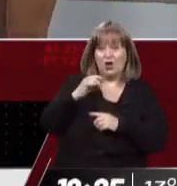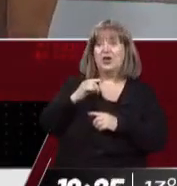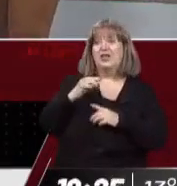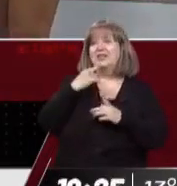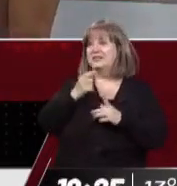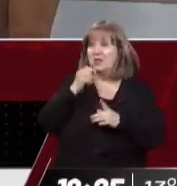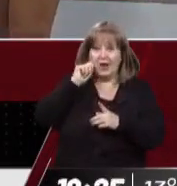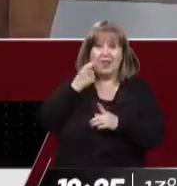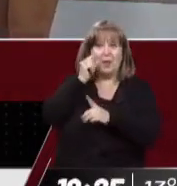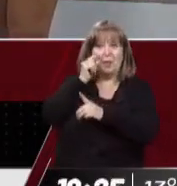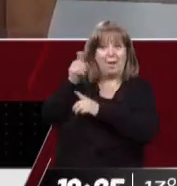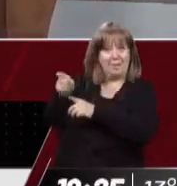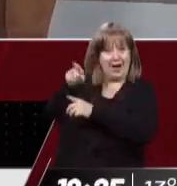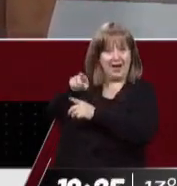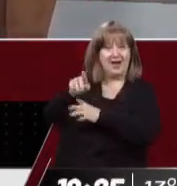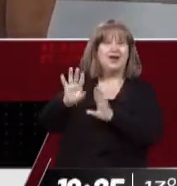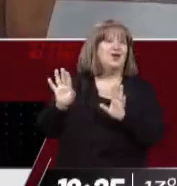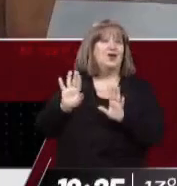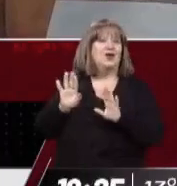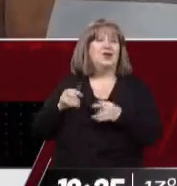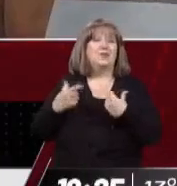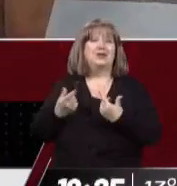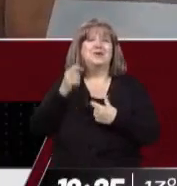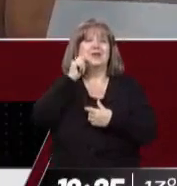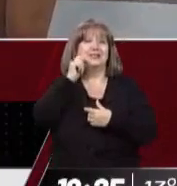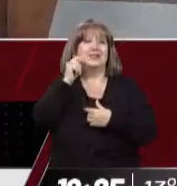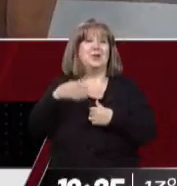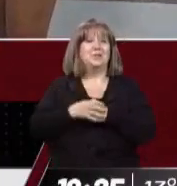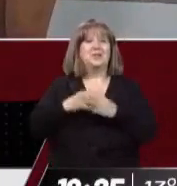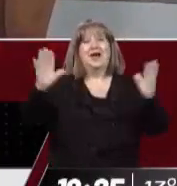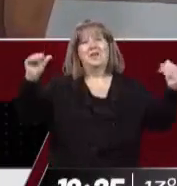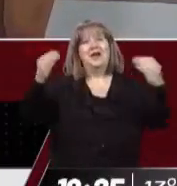razón, yo pensaba, Mario es nombre de persona más grande. No, hola, claro, mami. Porque le mandaba a su papá. Gracias, Juli,